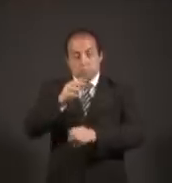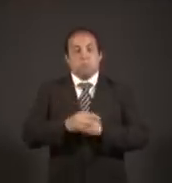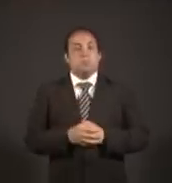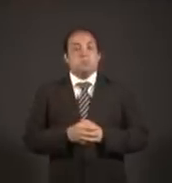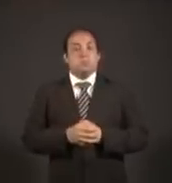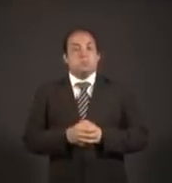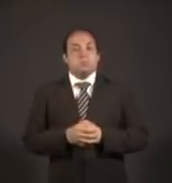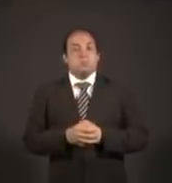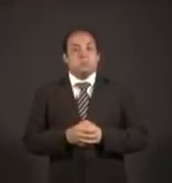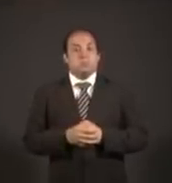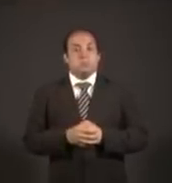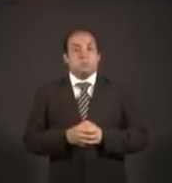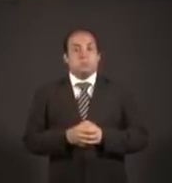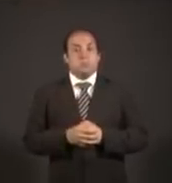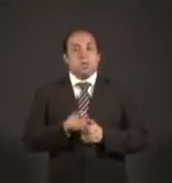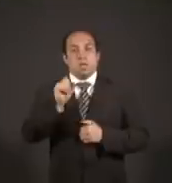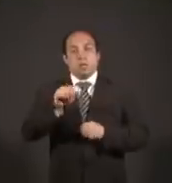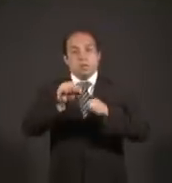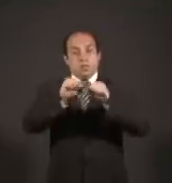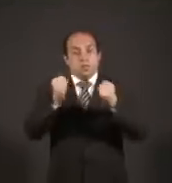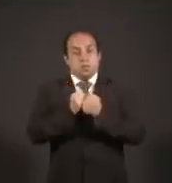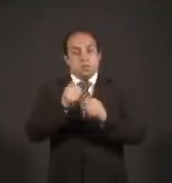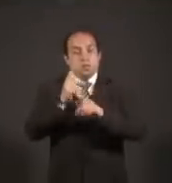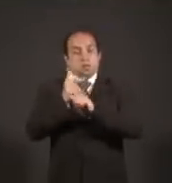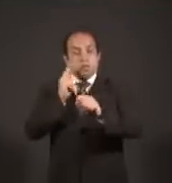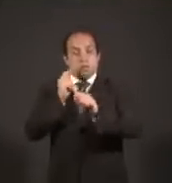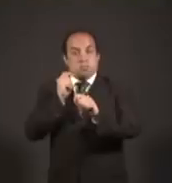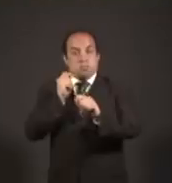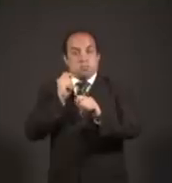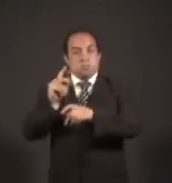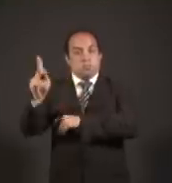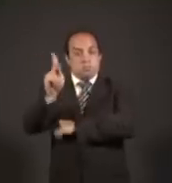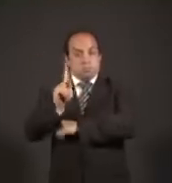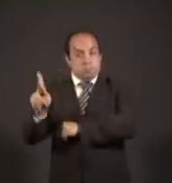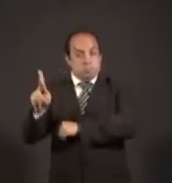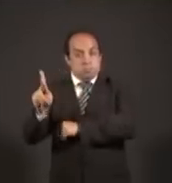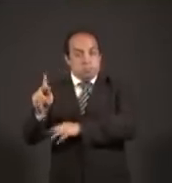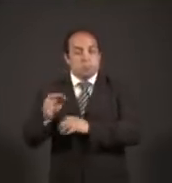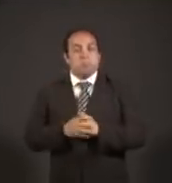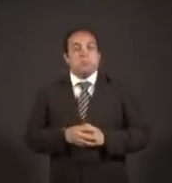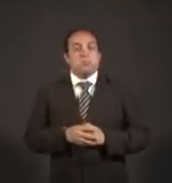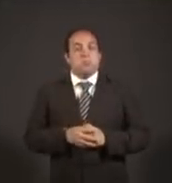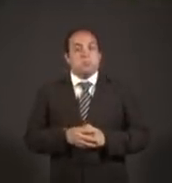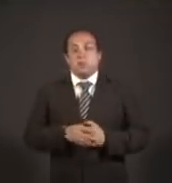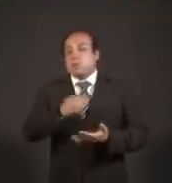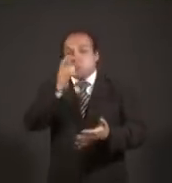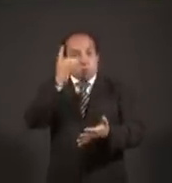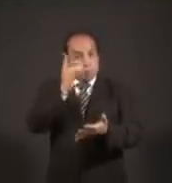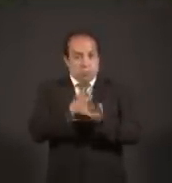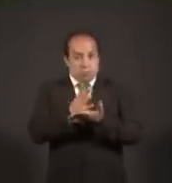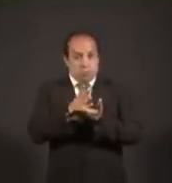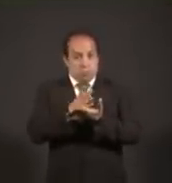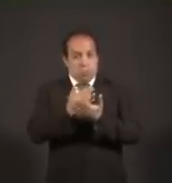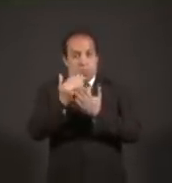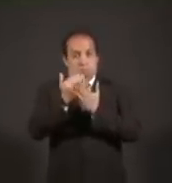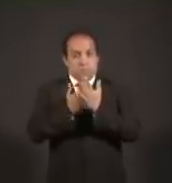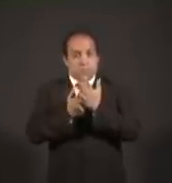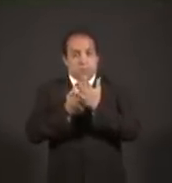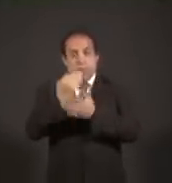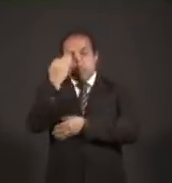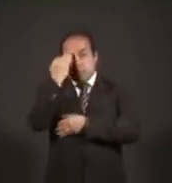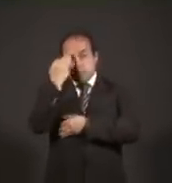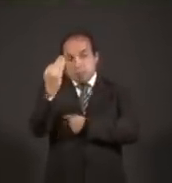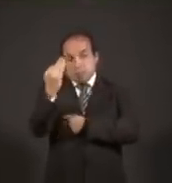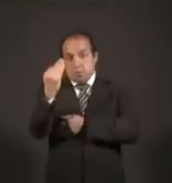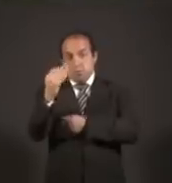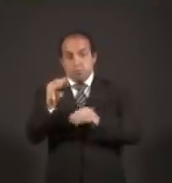lo tanto es un sistema de transporte público que no solamente disminuye tiempos de traslado, es